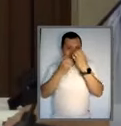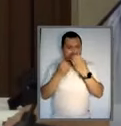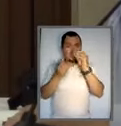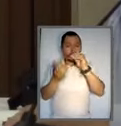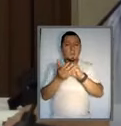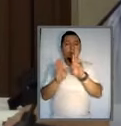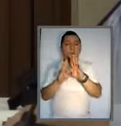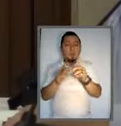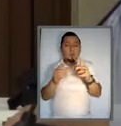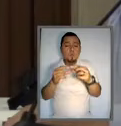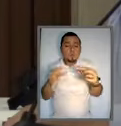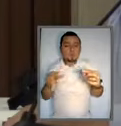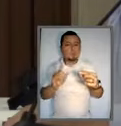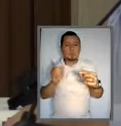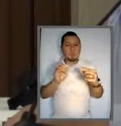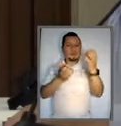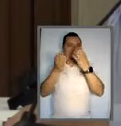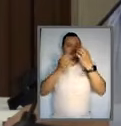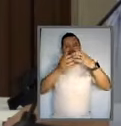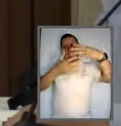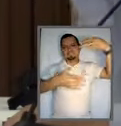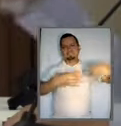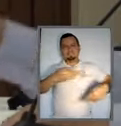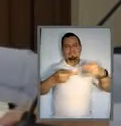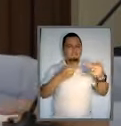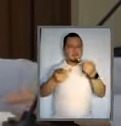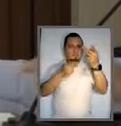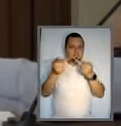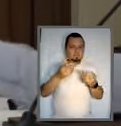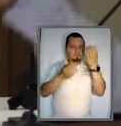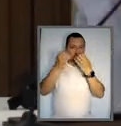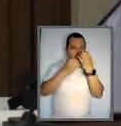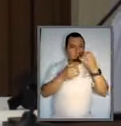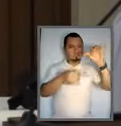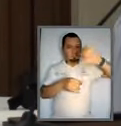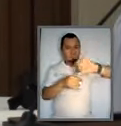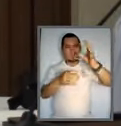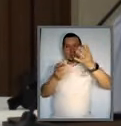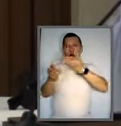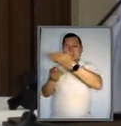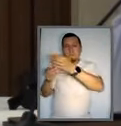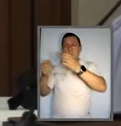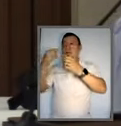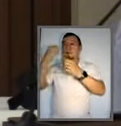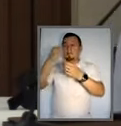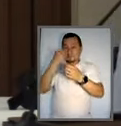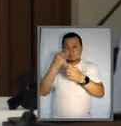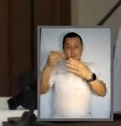un cartuchito, tampoco lo es tan fácil la preparación y las pruebas, ¿no? O sea,